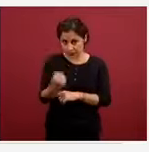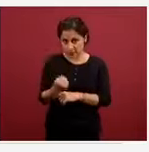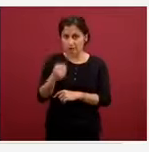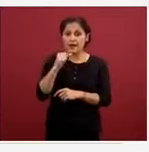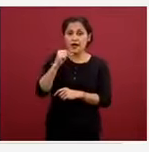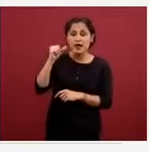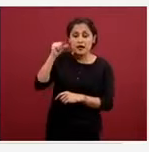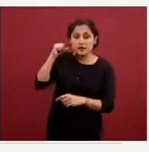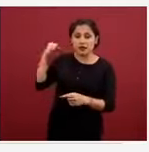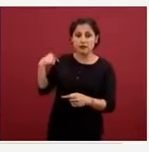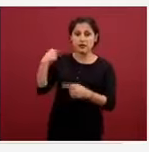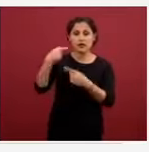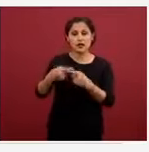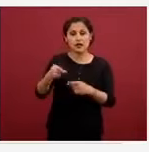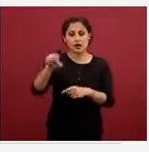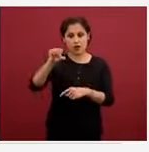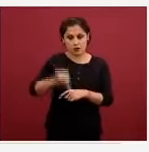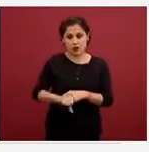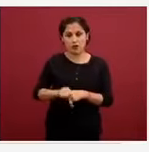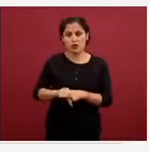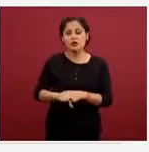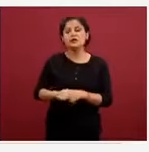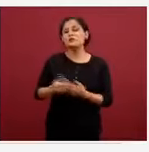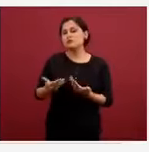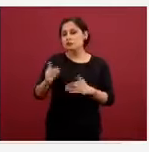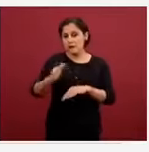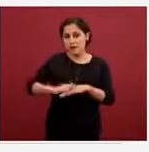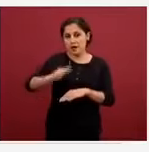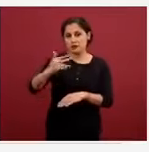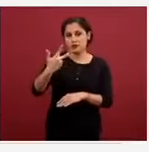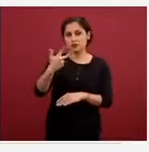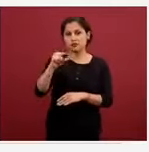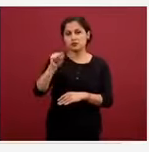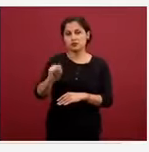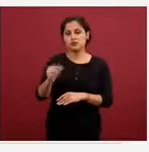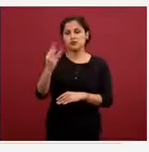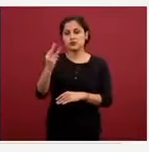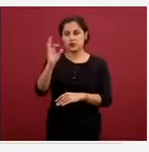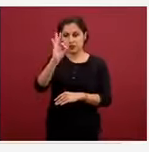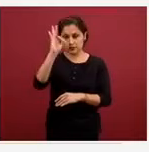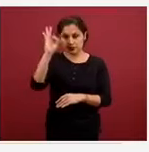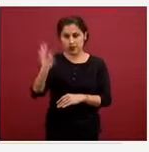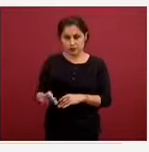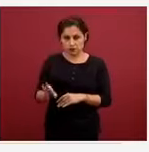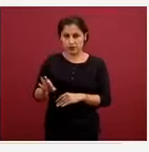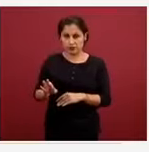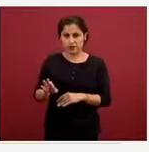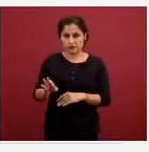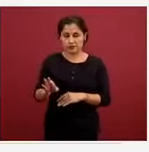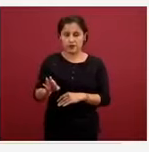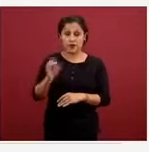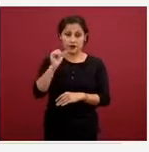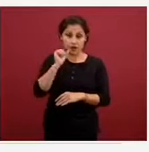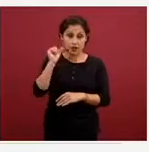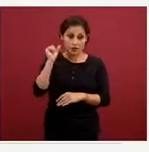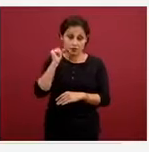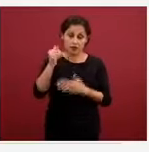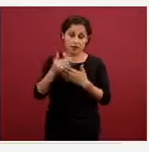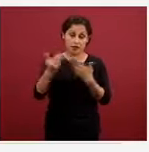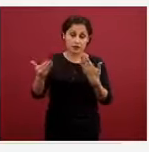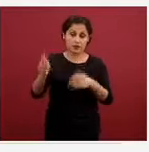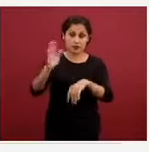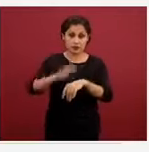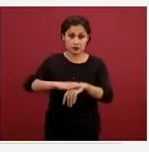hoy. Esto representa un incremento del 8.3% en relación a la carga confirmada que teníamos el día de ayer, y ahí